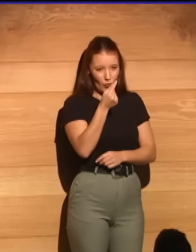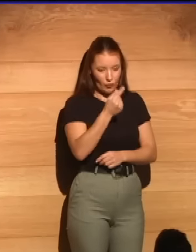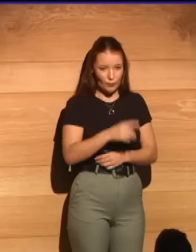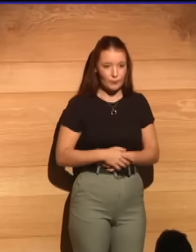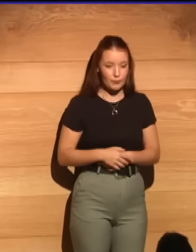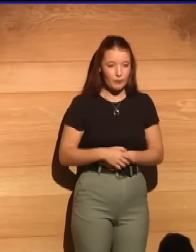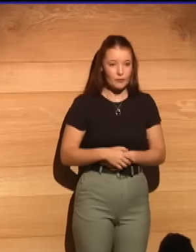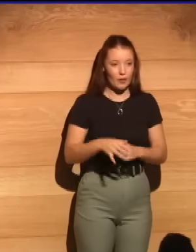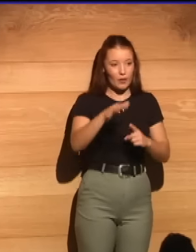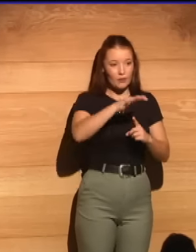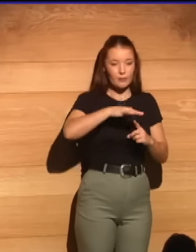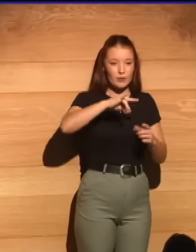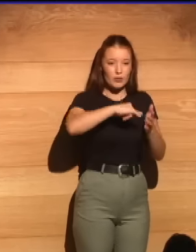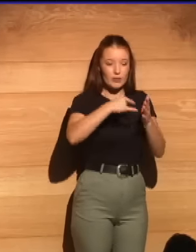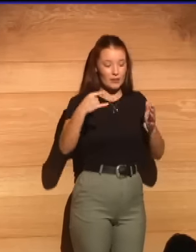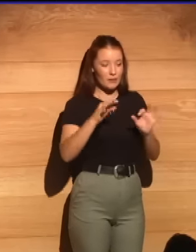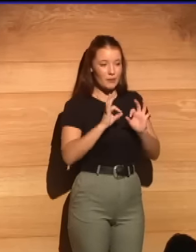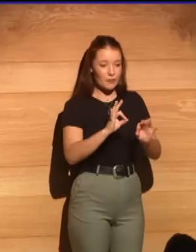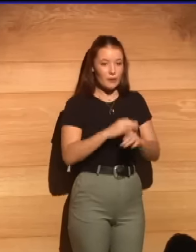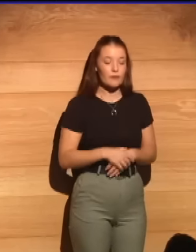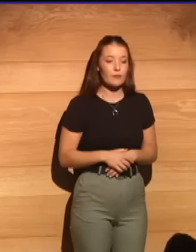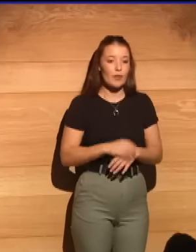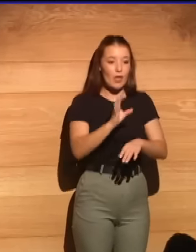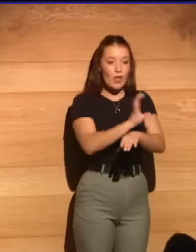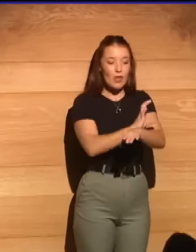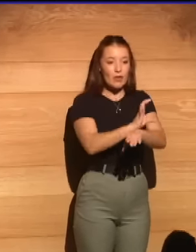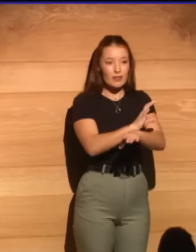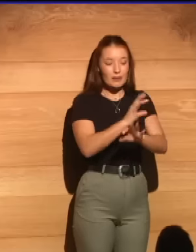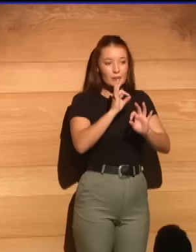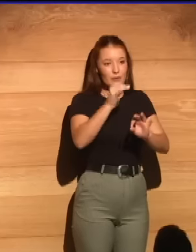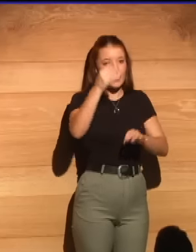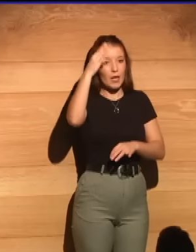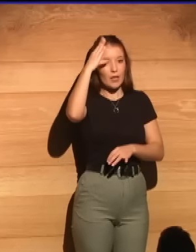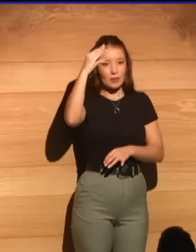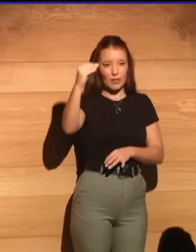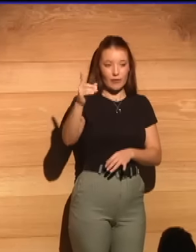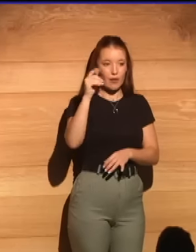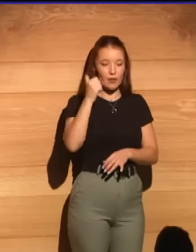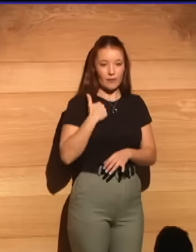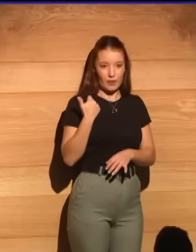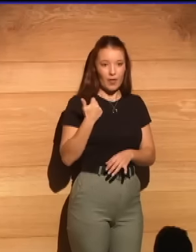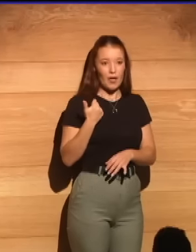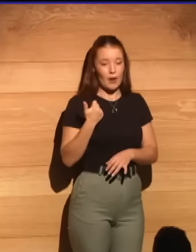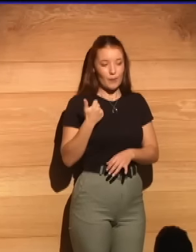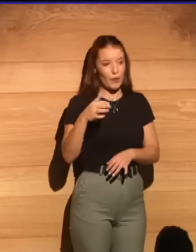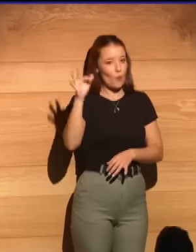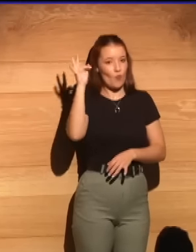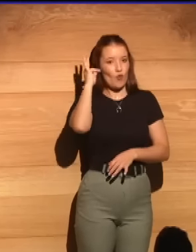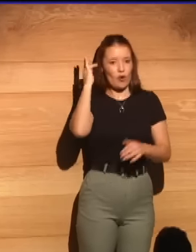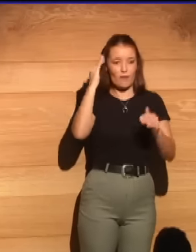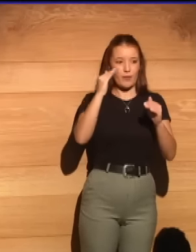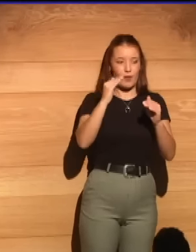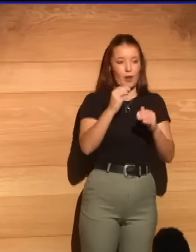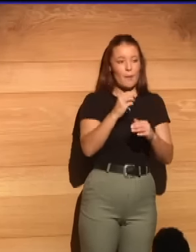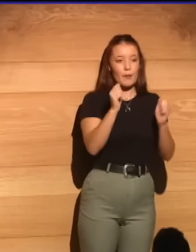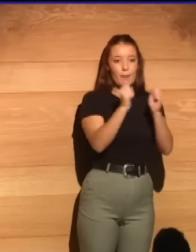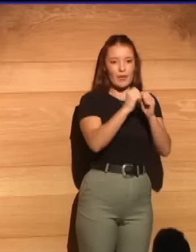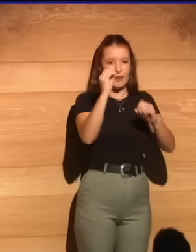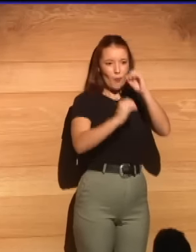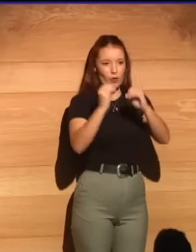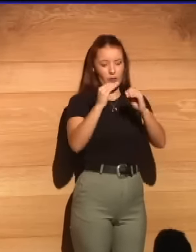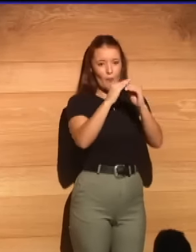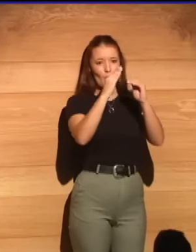Y justamente en carreras como inteligencia artificial, información artificial, pues la mujer es menos del 20%, ¿no? Lo cual es preocupante que